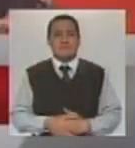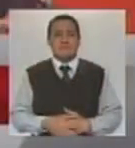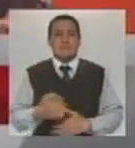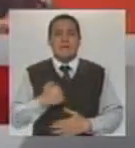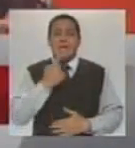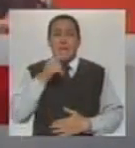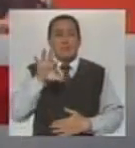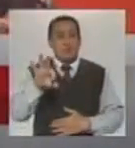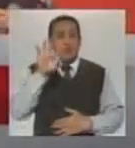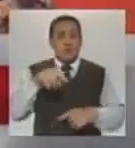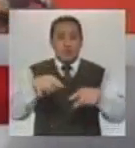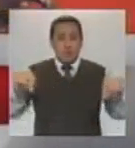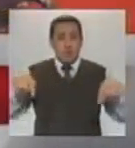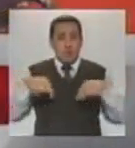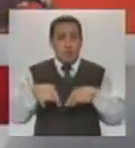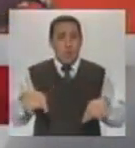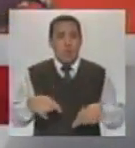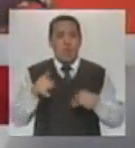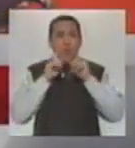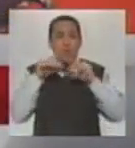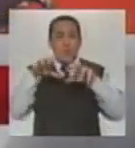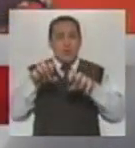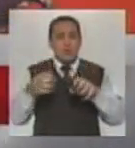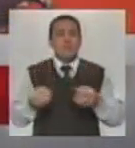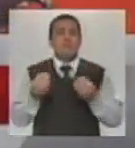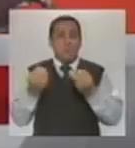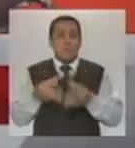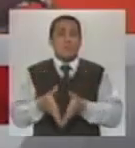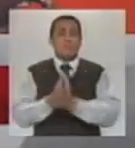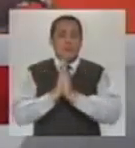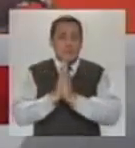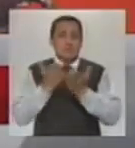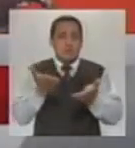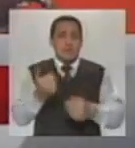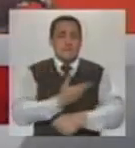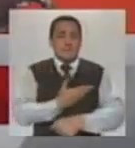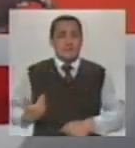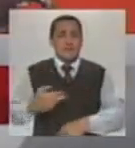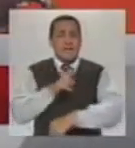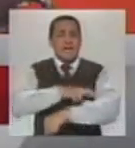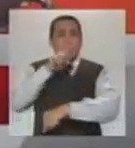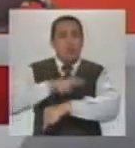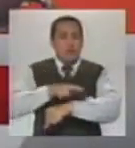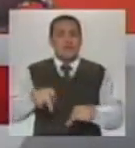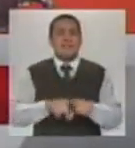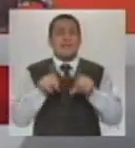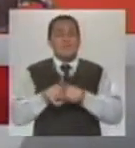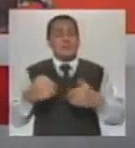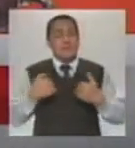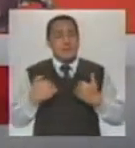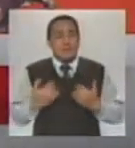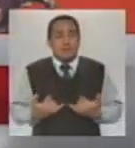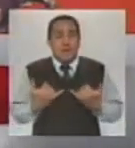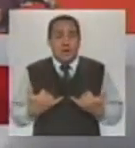Hemos escogido Huánuco porque tenemos, fue un pedido expreso del presidente regional, así como tenemos todavía en